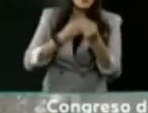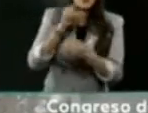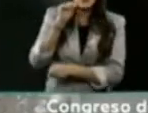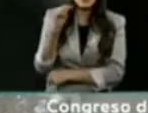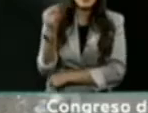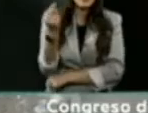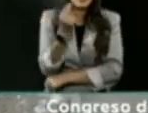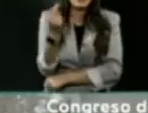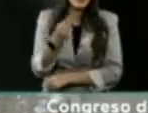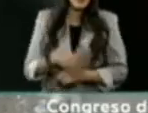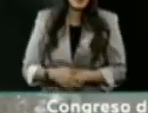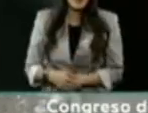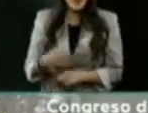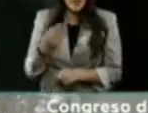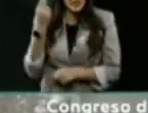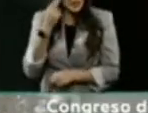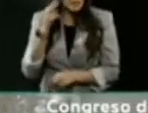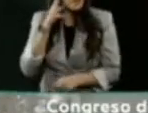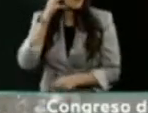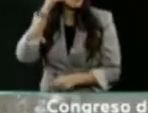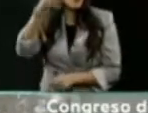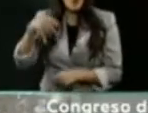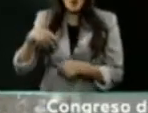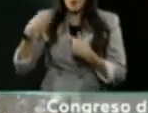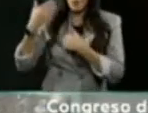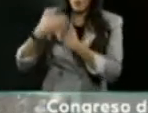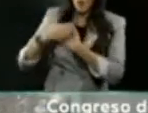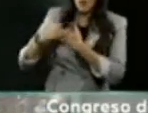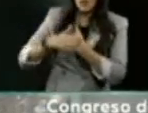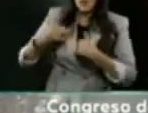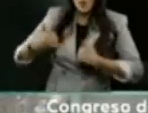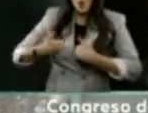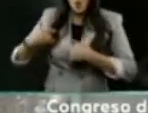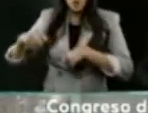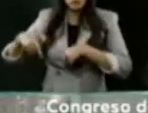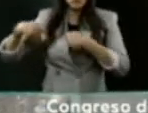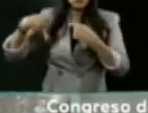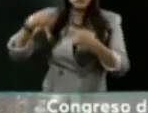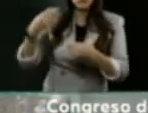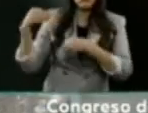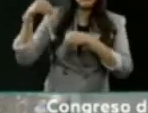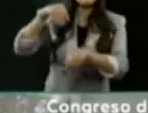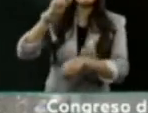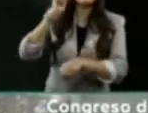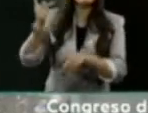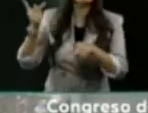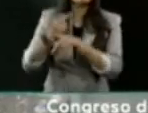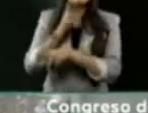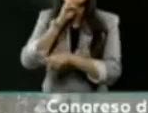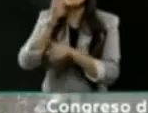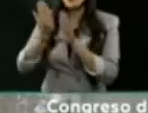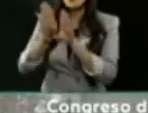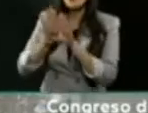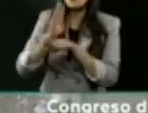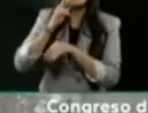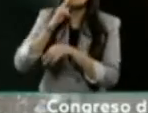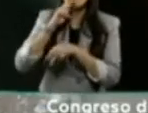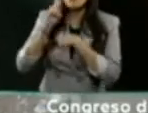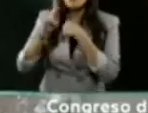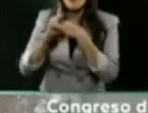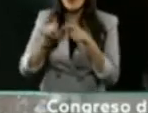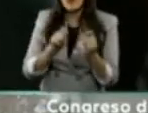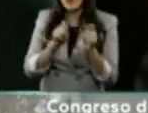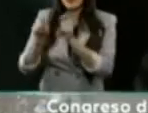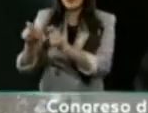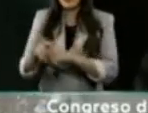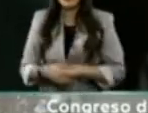exclusiva a la Torre y a Canal 13 en especial, y nadie ha